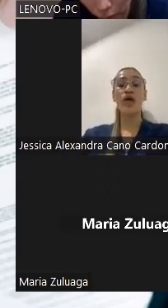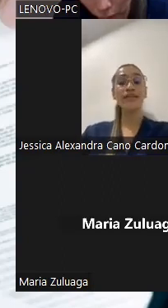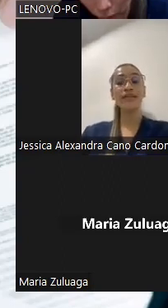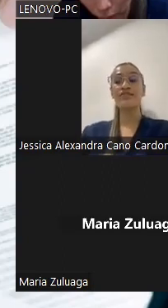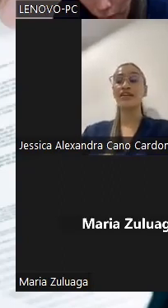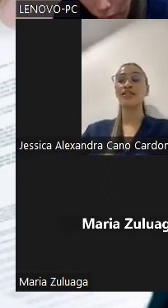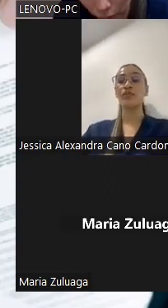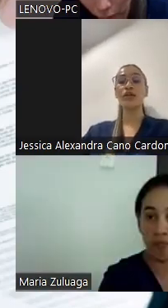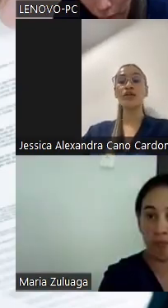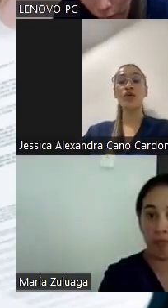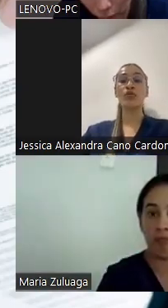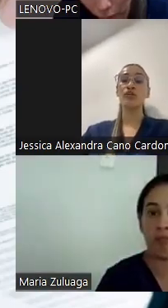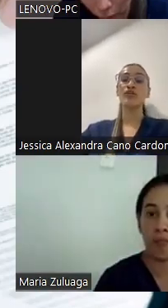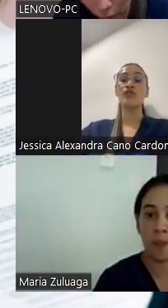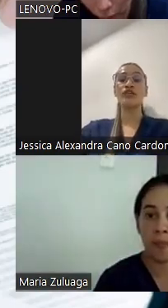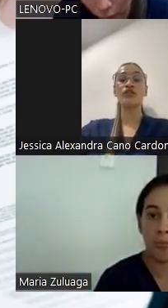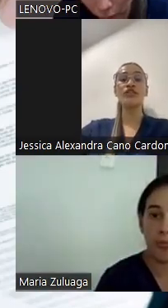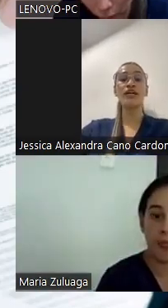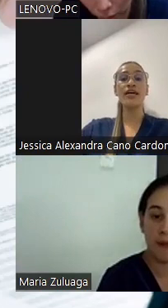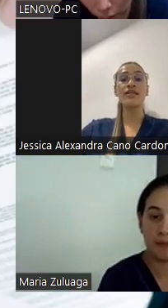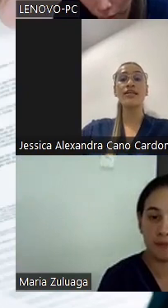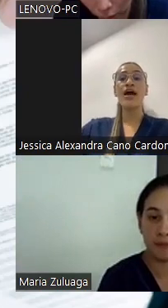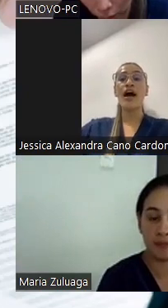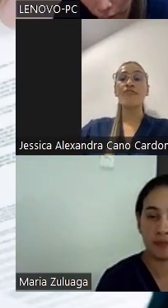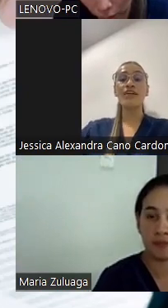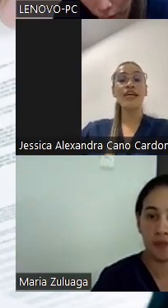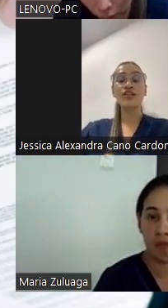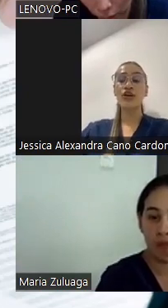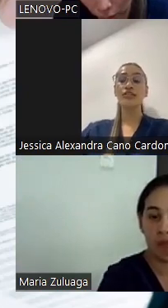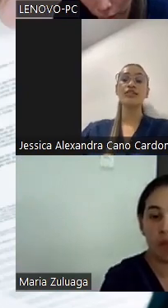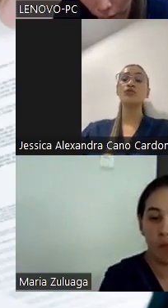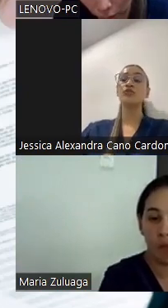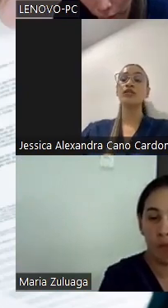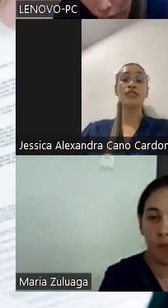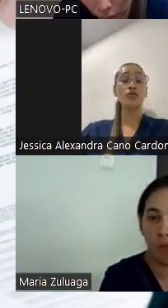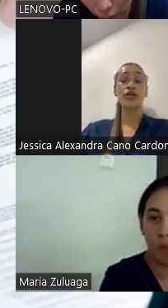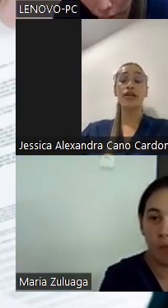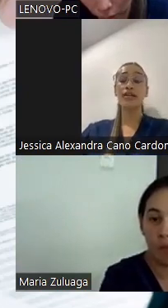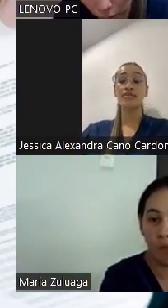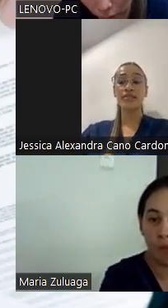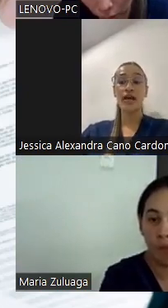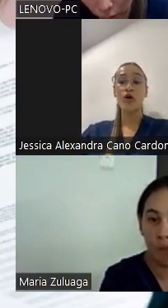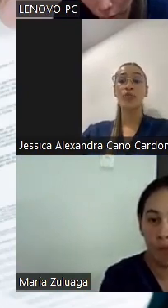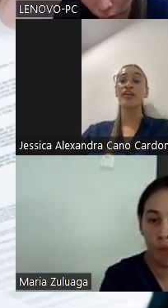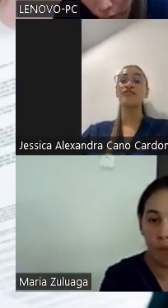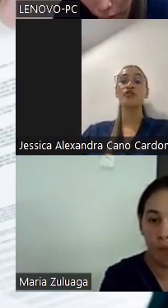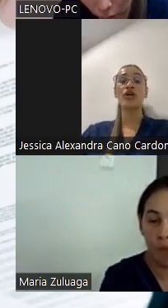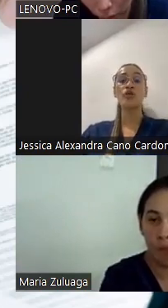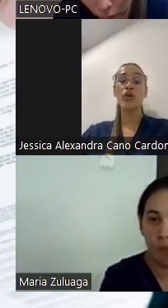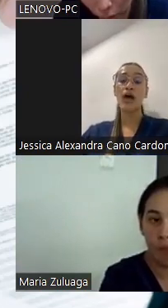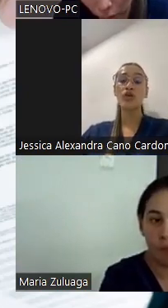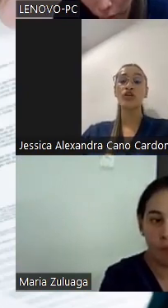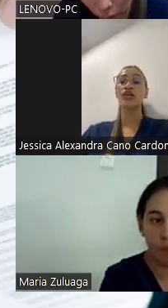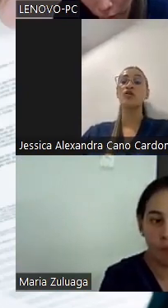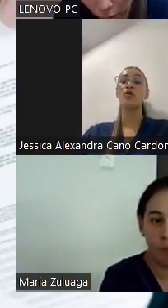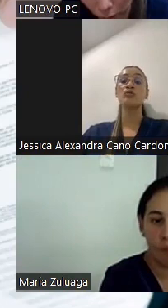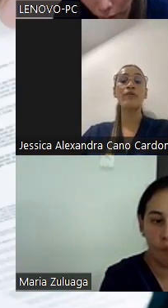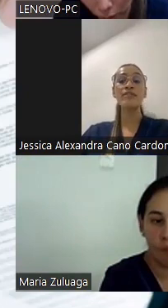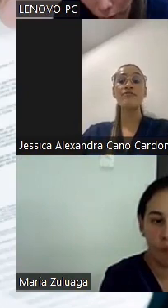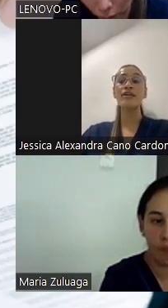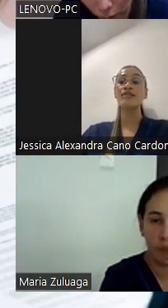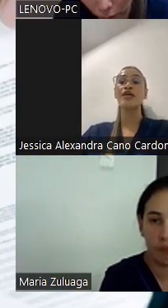métodos, fuentes de financiamiento, posibles conflictos de intereses, afiliaciones institucionales del investigador, beneficios calculados,